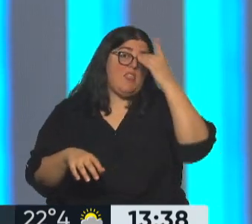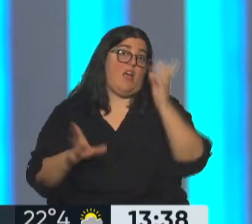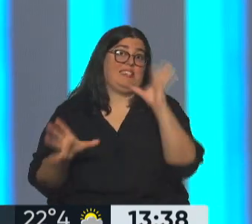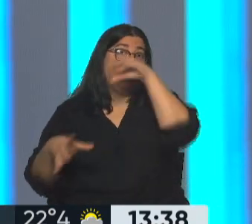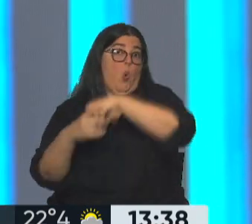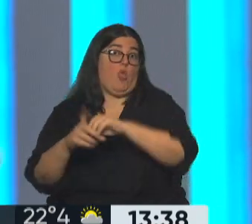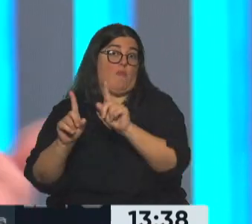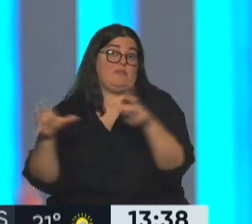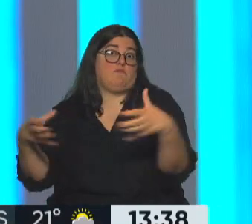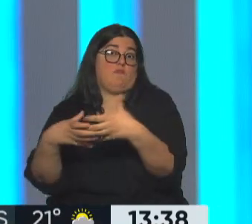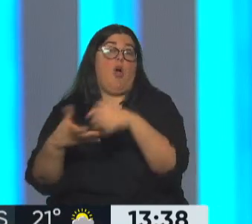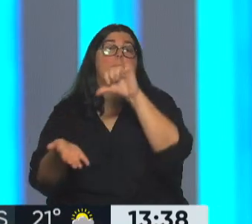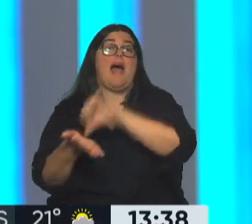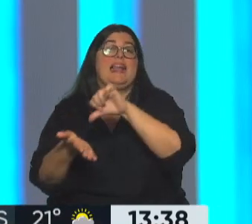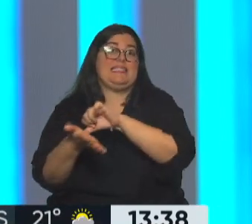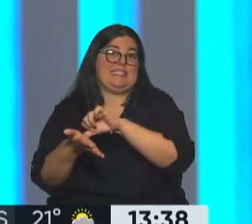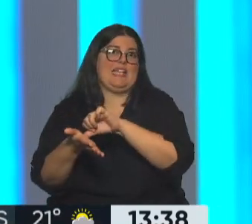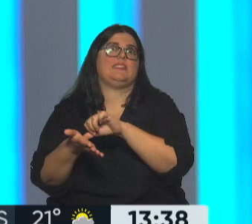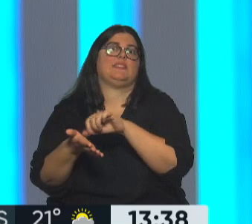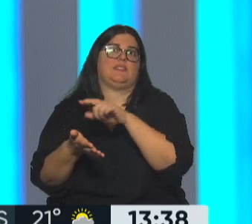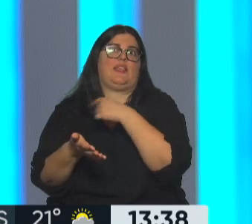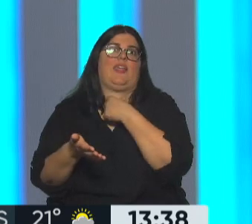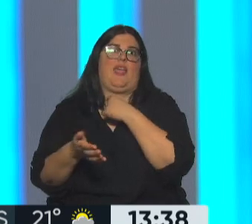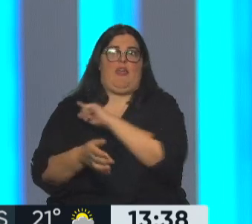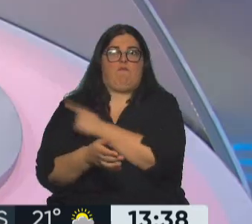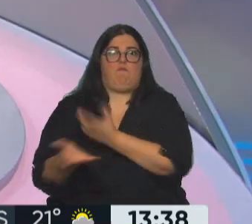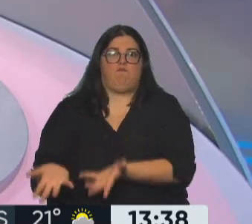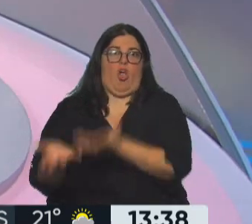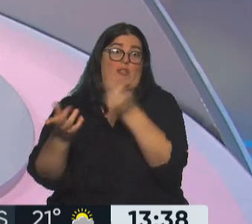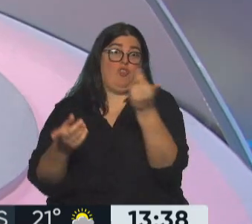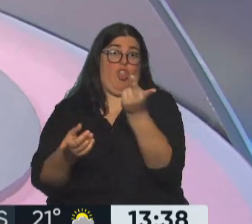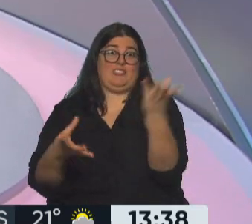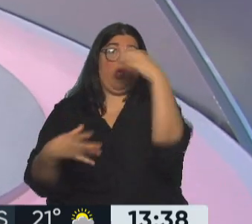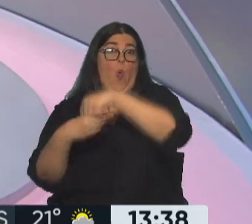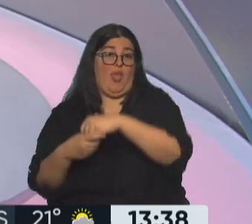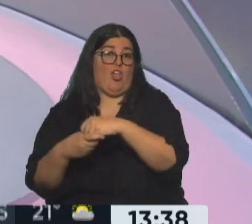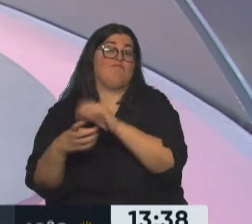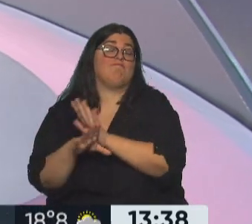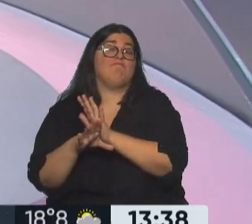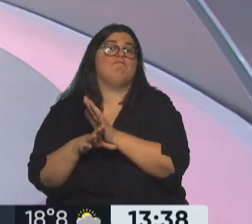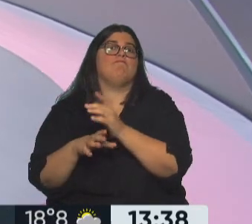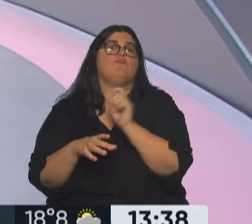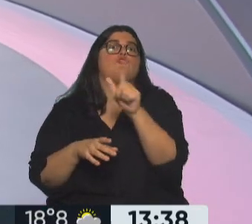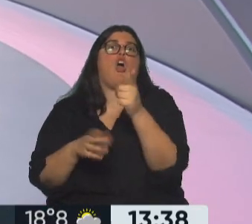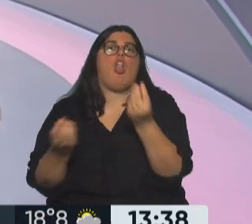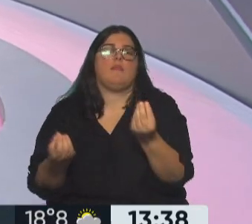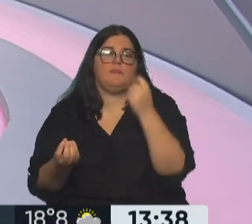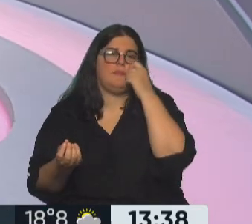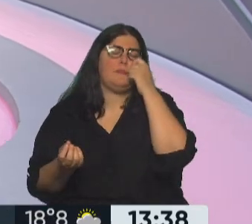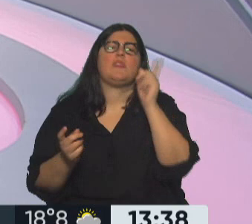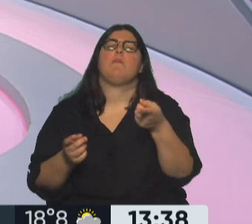las potencias que aspiran a tener un papel más relevante, y también en el sentido de que India no se ha